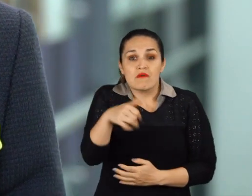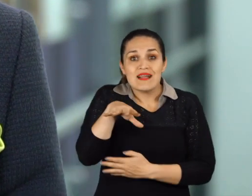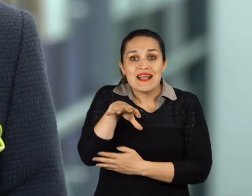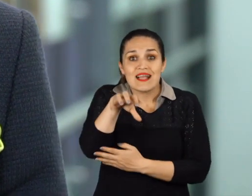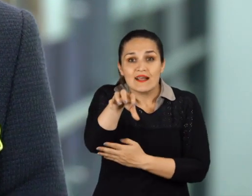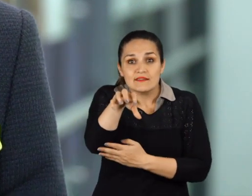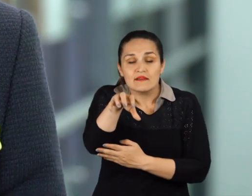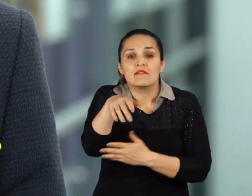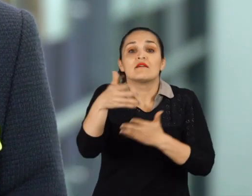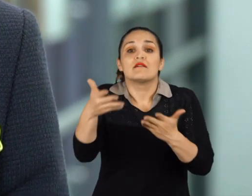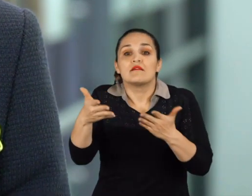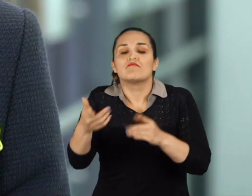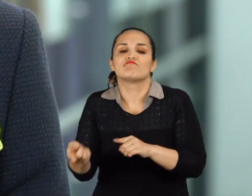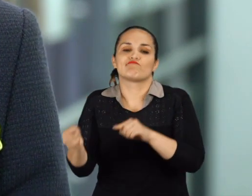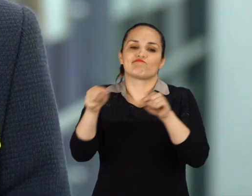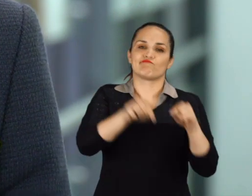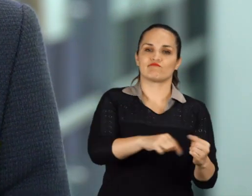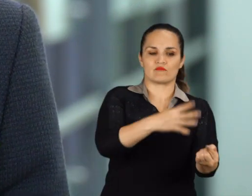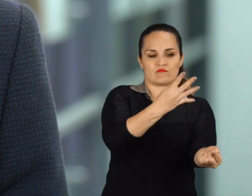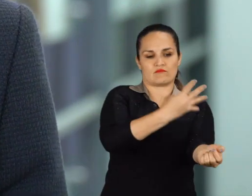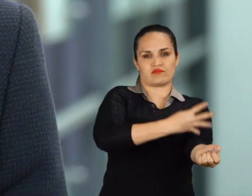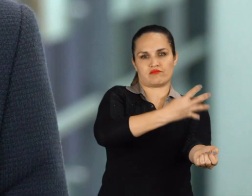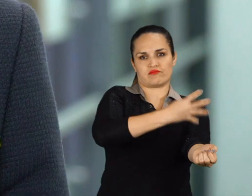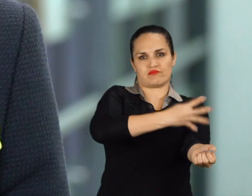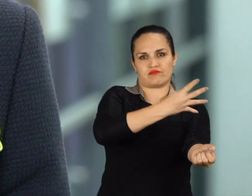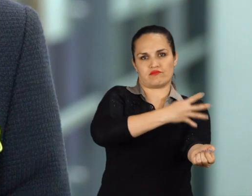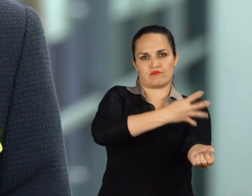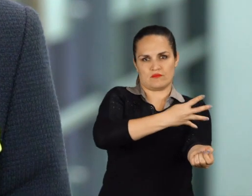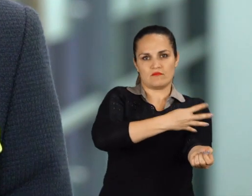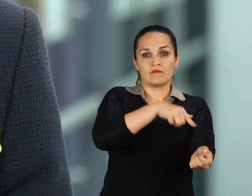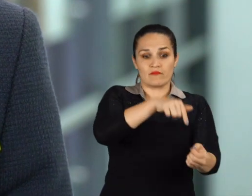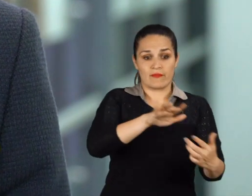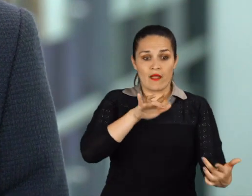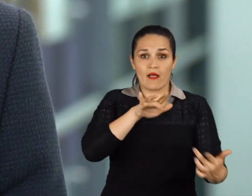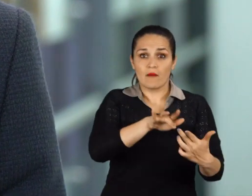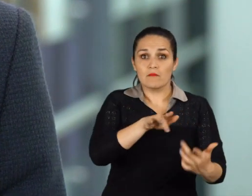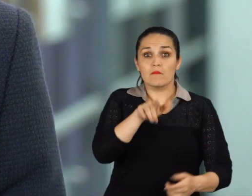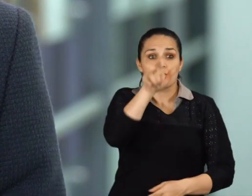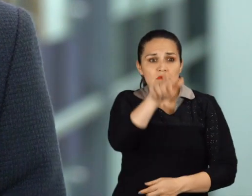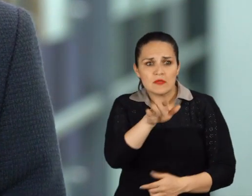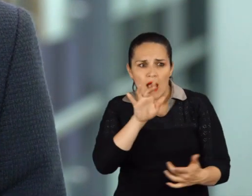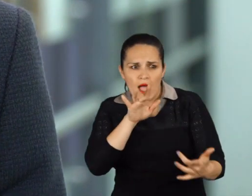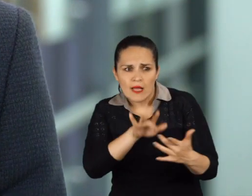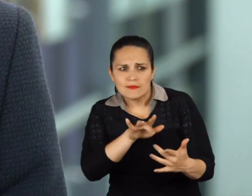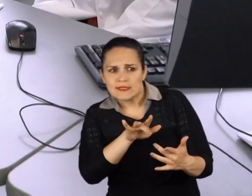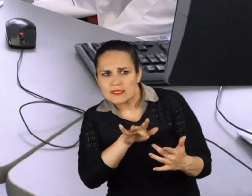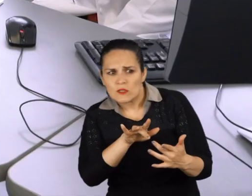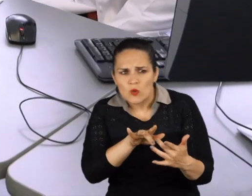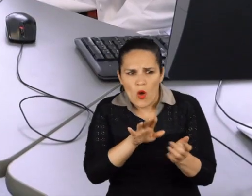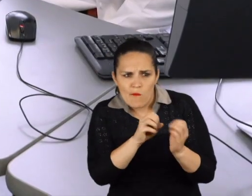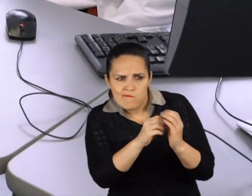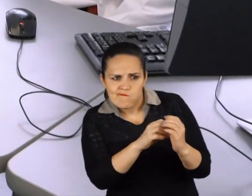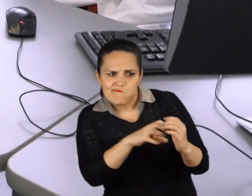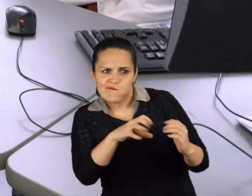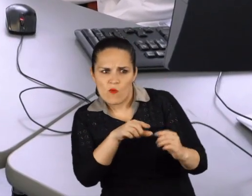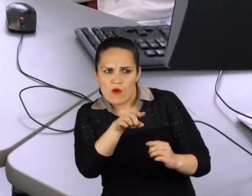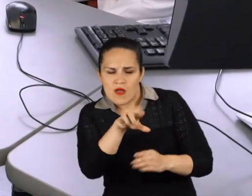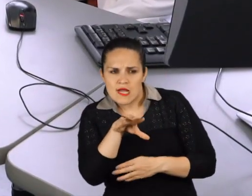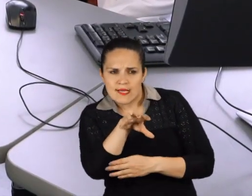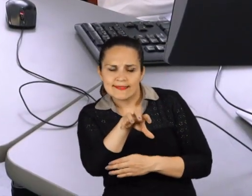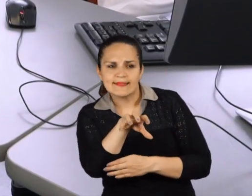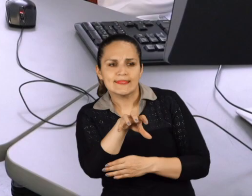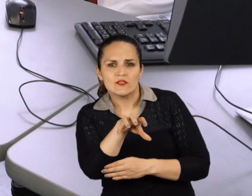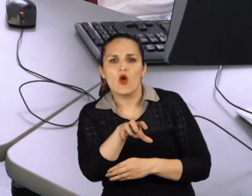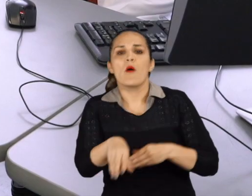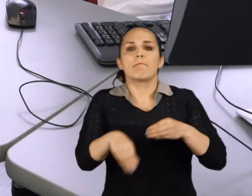requerir, en el caso, un manejo de quimioterapia, si es el tumor lo requiere. Y una vez realizado el procedimiento,